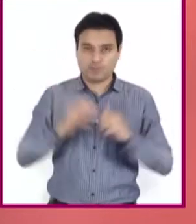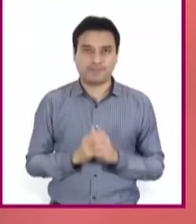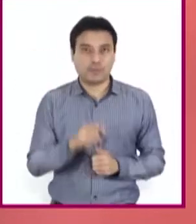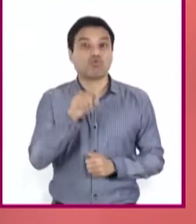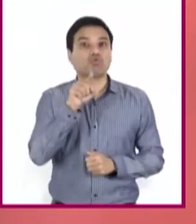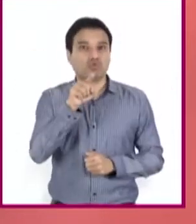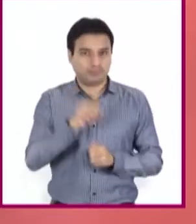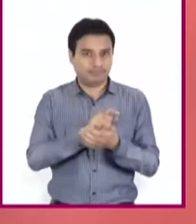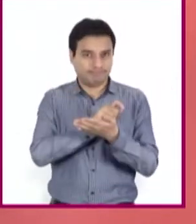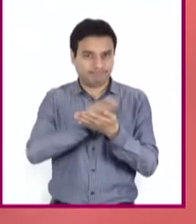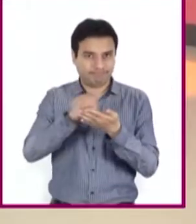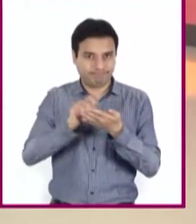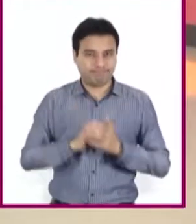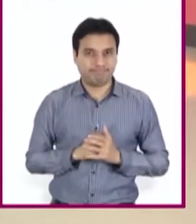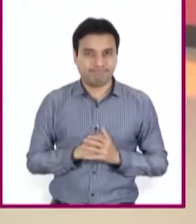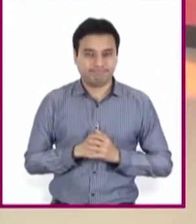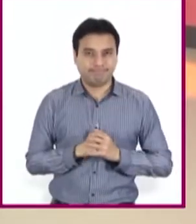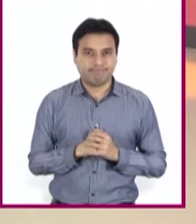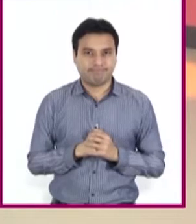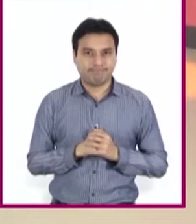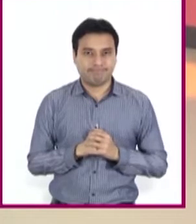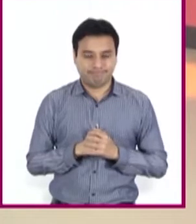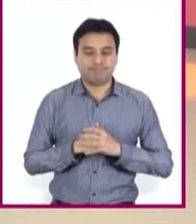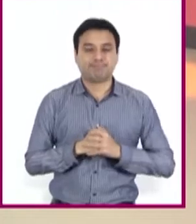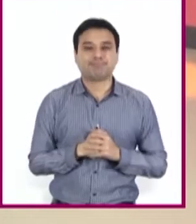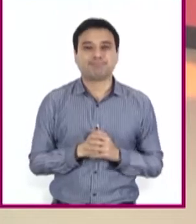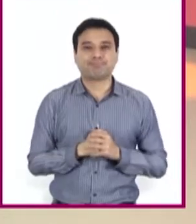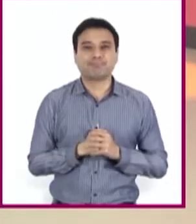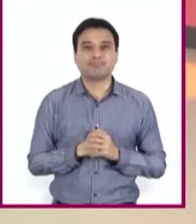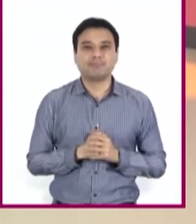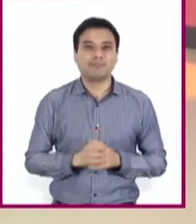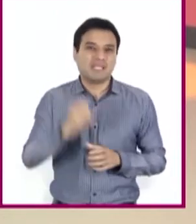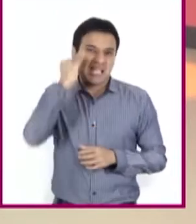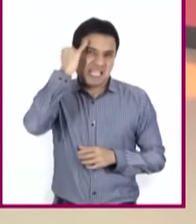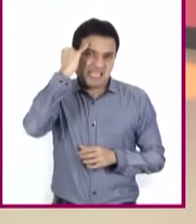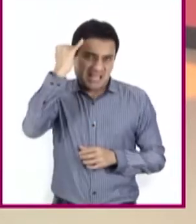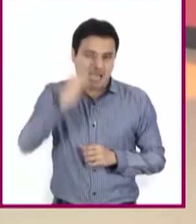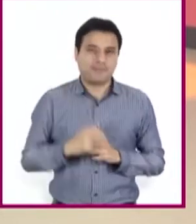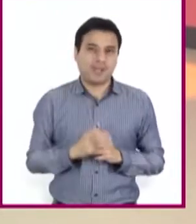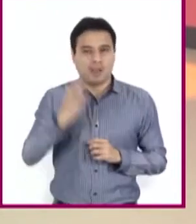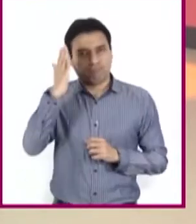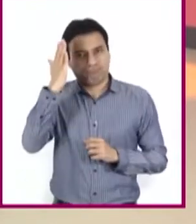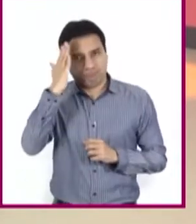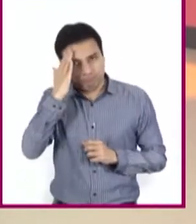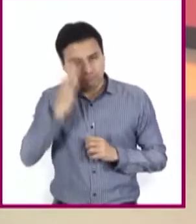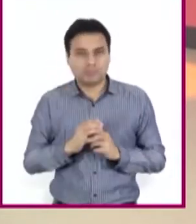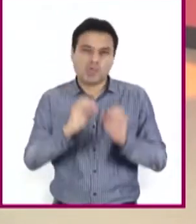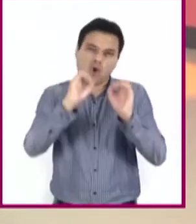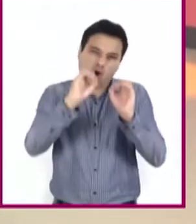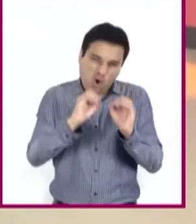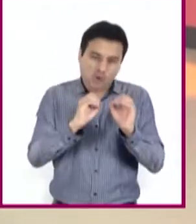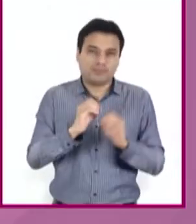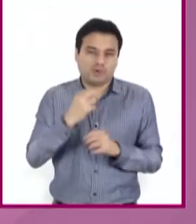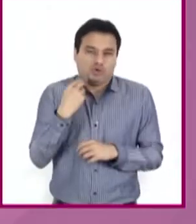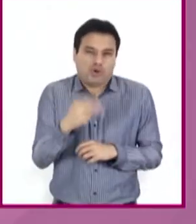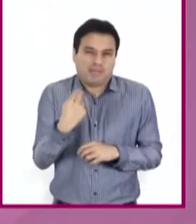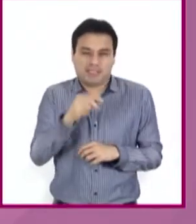cuaderno. Las ideas primarias, también conocidas como ideas principales, son